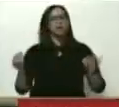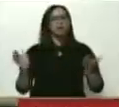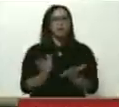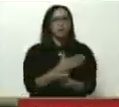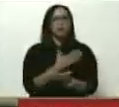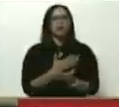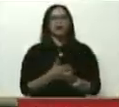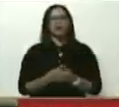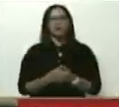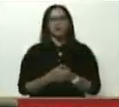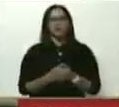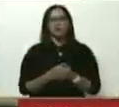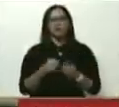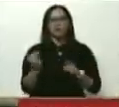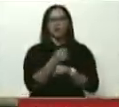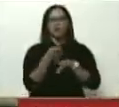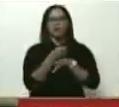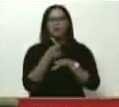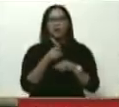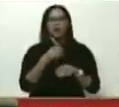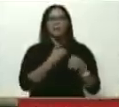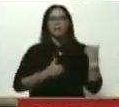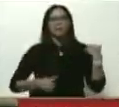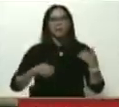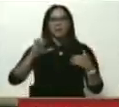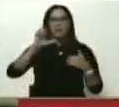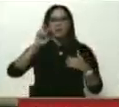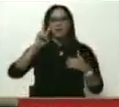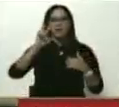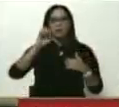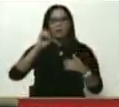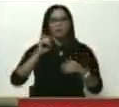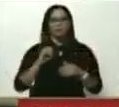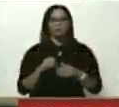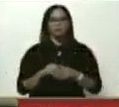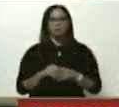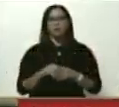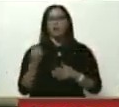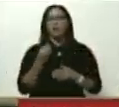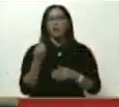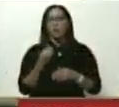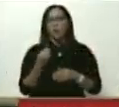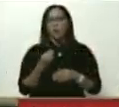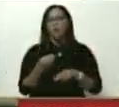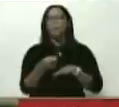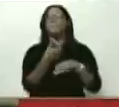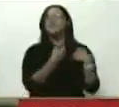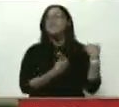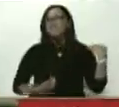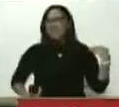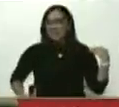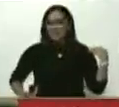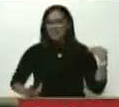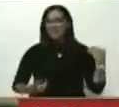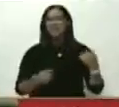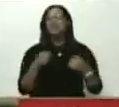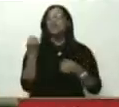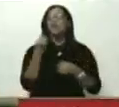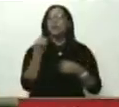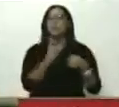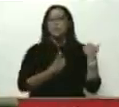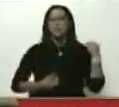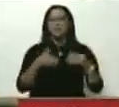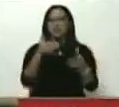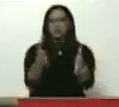dieron un doble golpe de Estado al presidente Evo Morales. Como jefe de Estado en ejercicio y como jefe de Estado que había ganado las